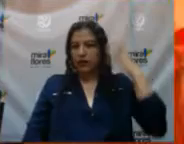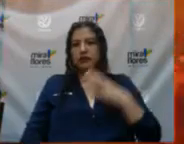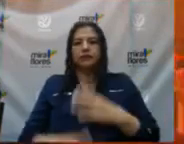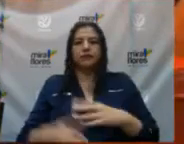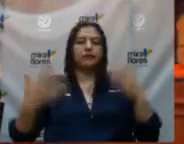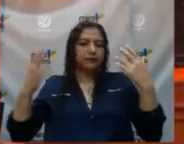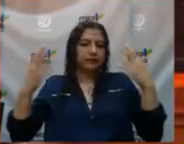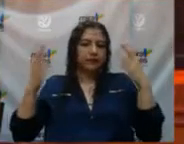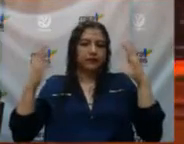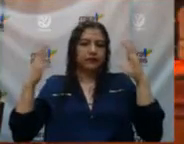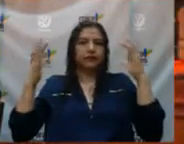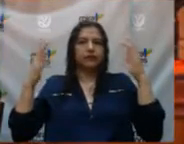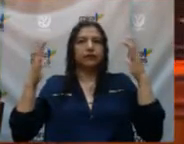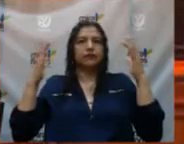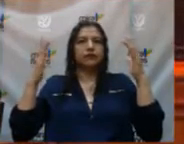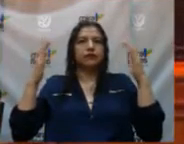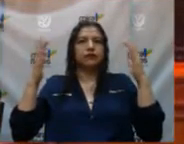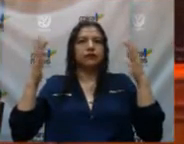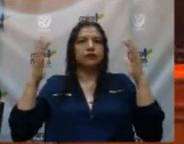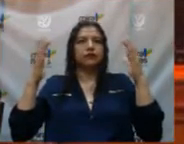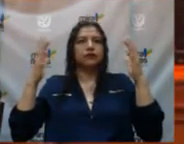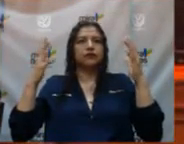Miraflores.